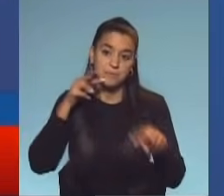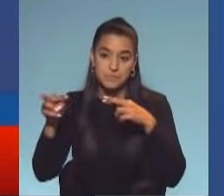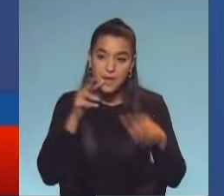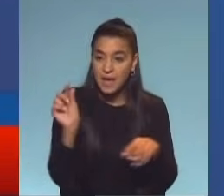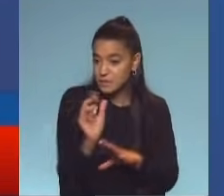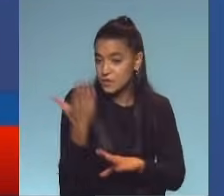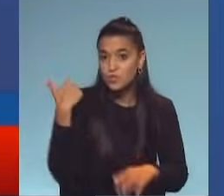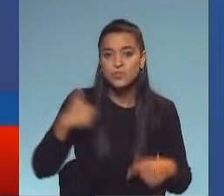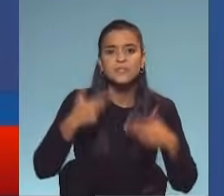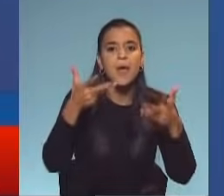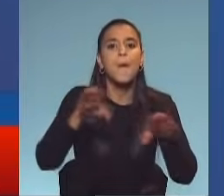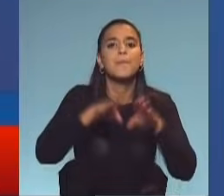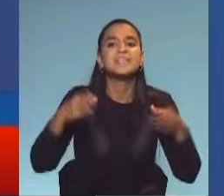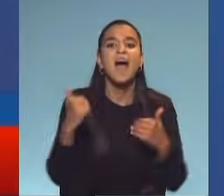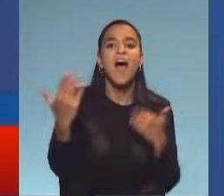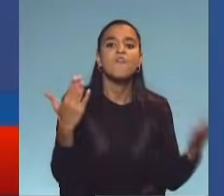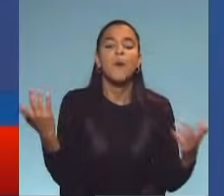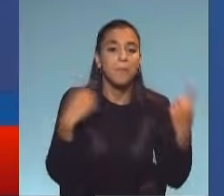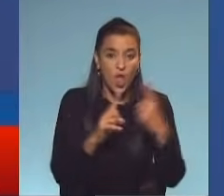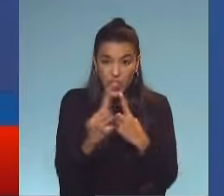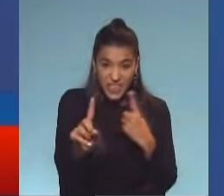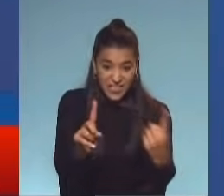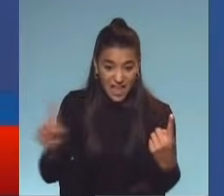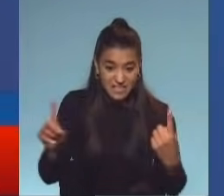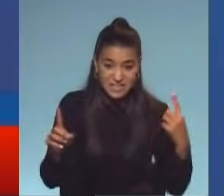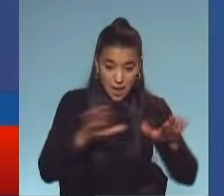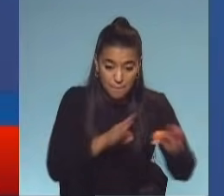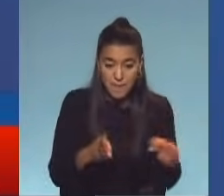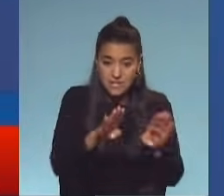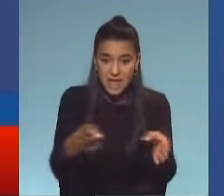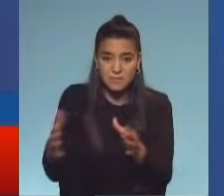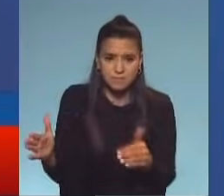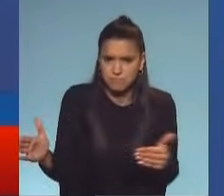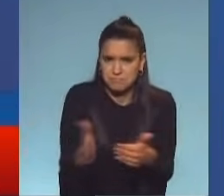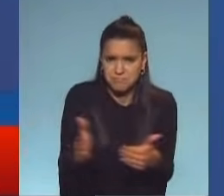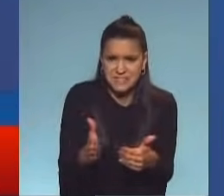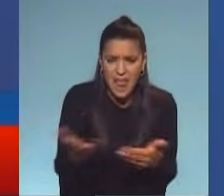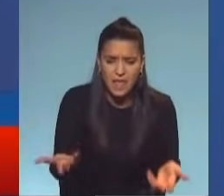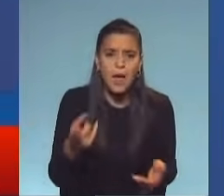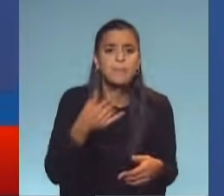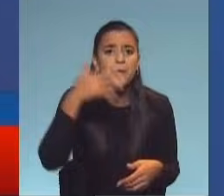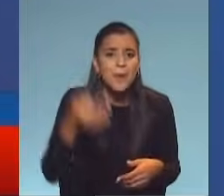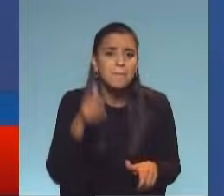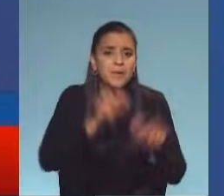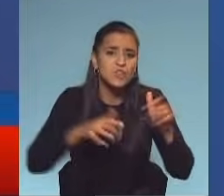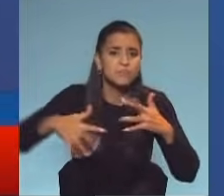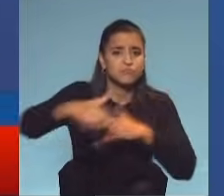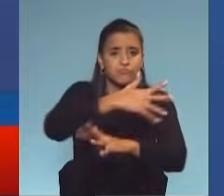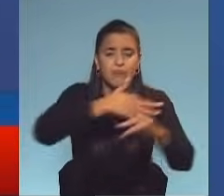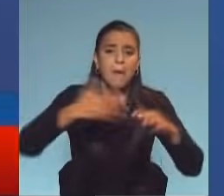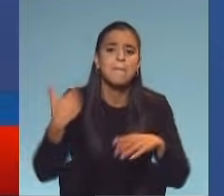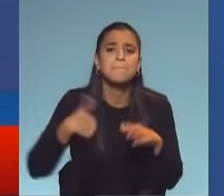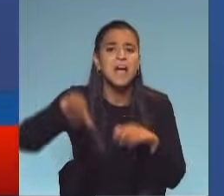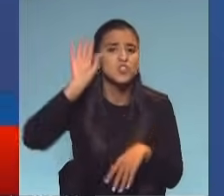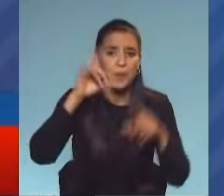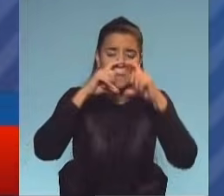recién, las mesas en la vereda, pero la distancia entre las mesas era muy poca. Y la verdad que la gente que circulaba, en su gran mayoría lo hacía